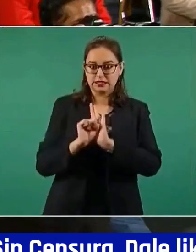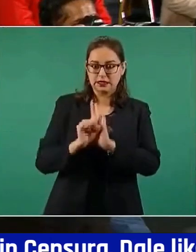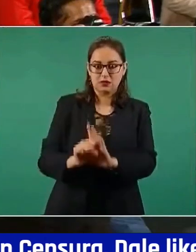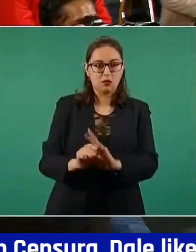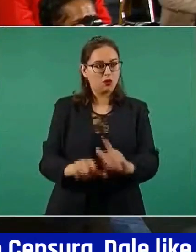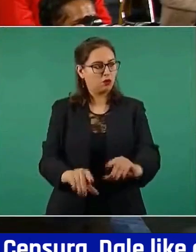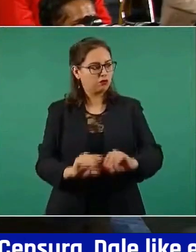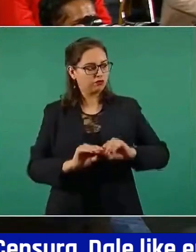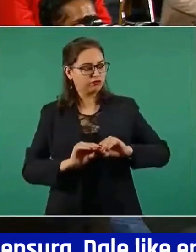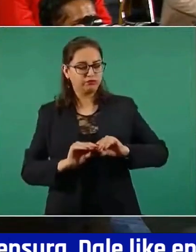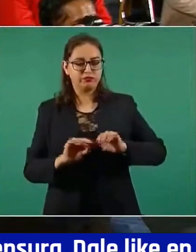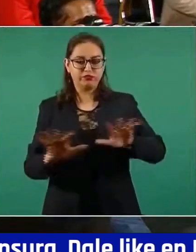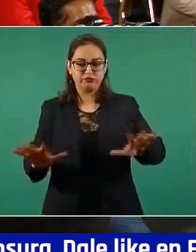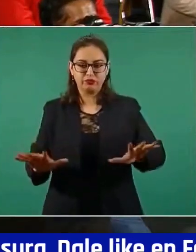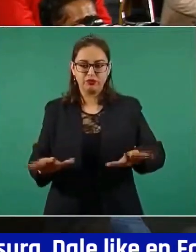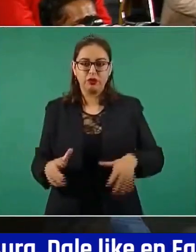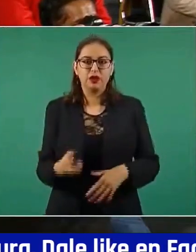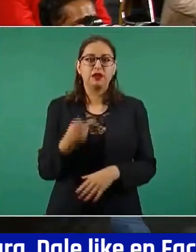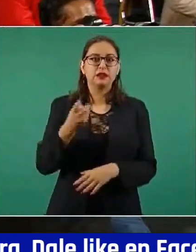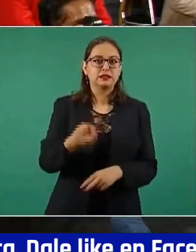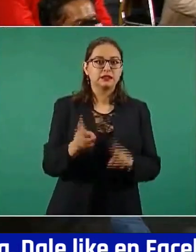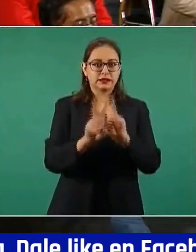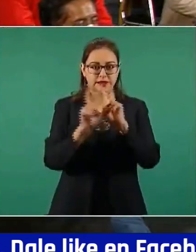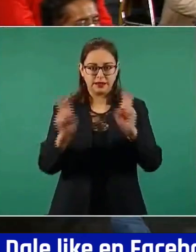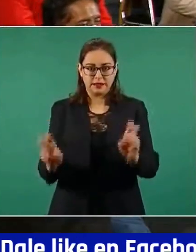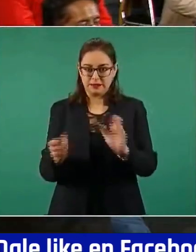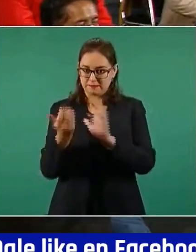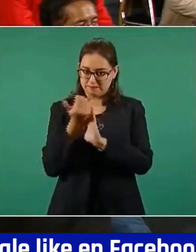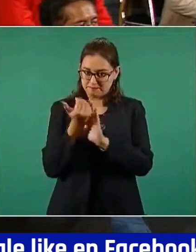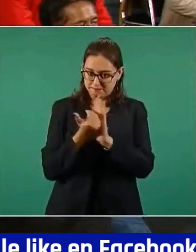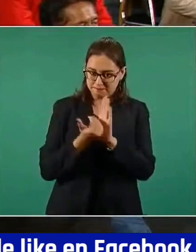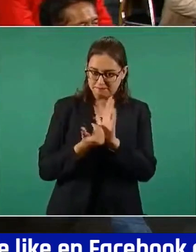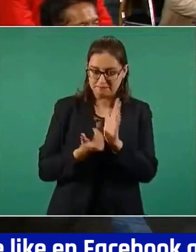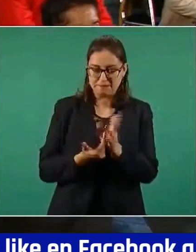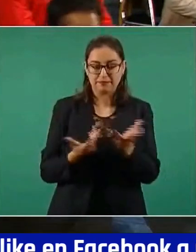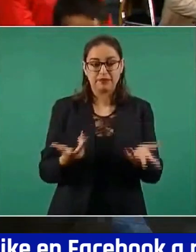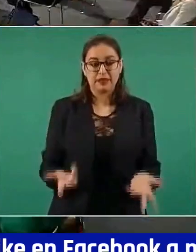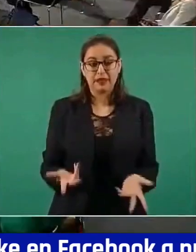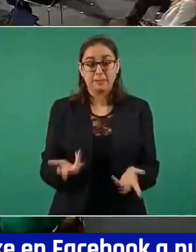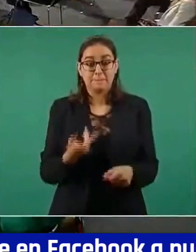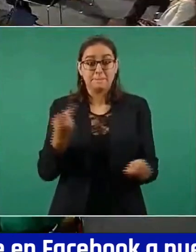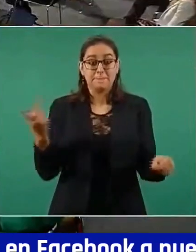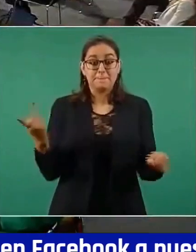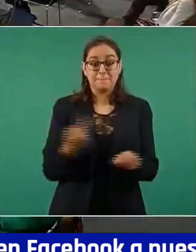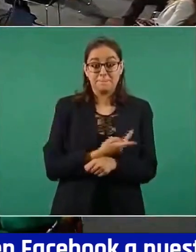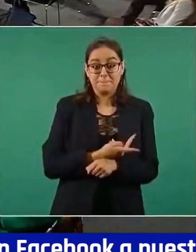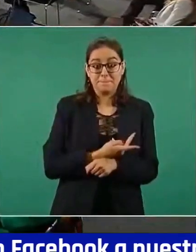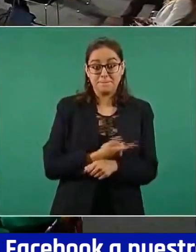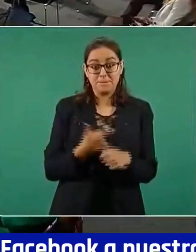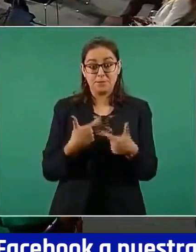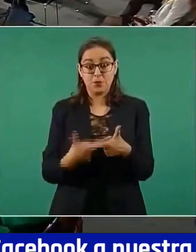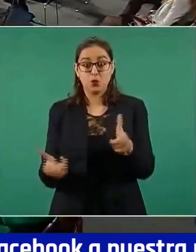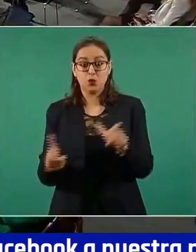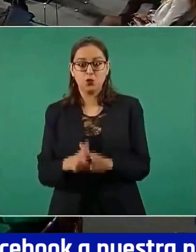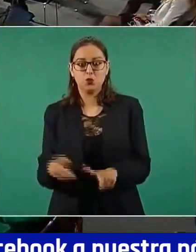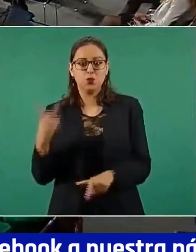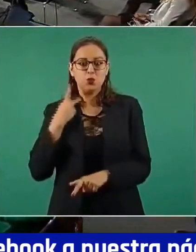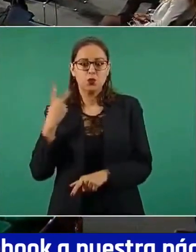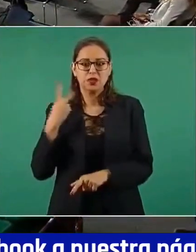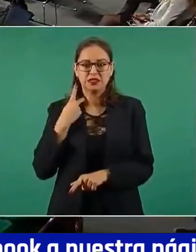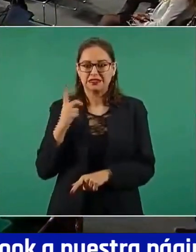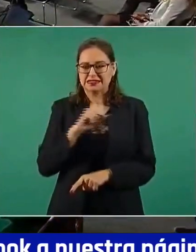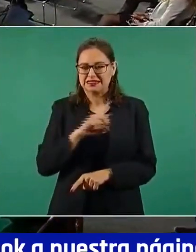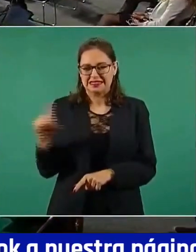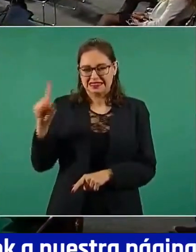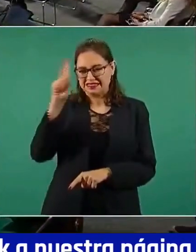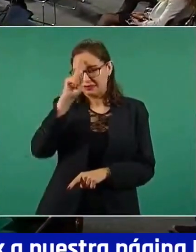agregaduría, bueno, pues hay un barco también, cuando viene un partido ultraderechista a nuestro país, que también aquí ya usted lo ha mencionado, y